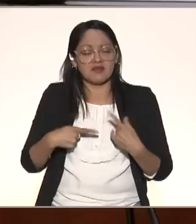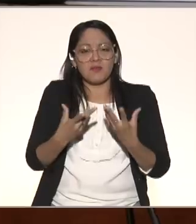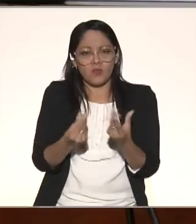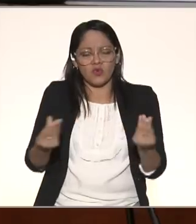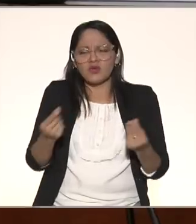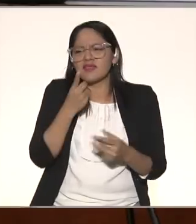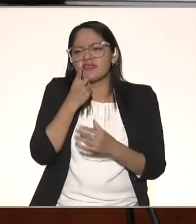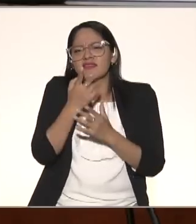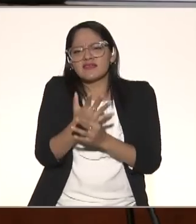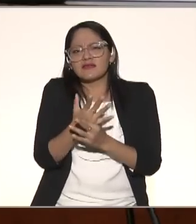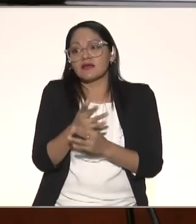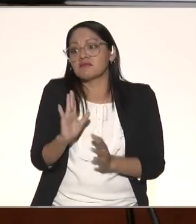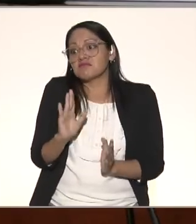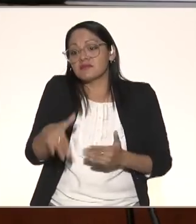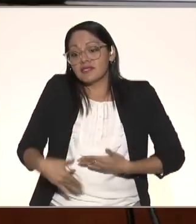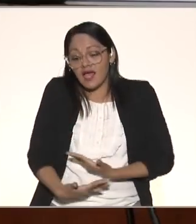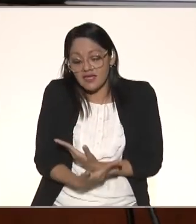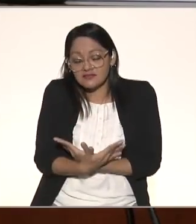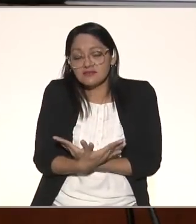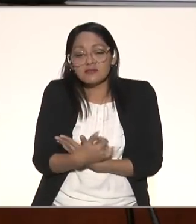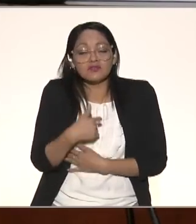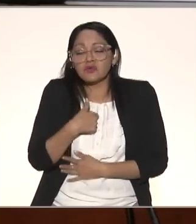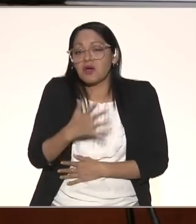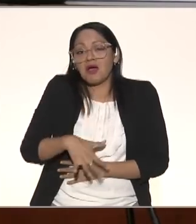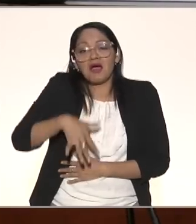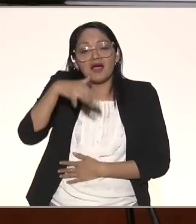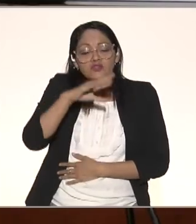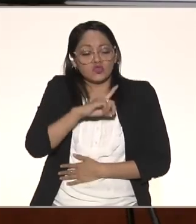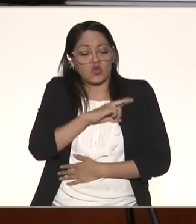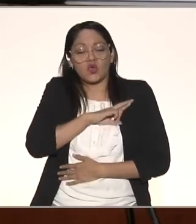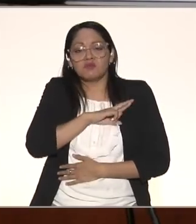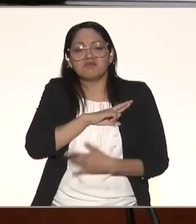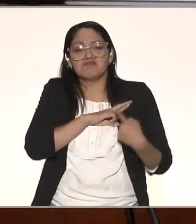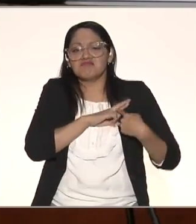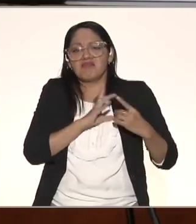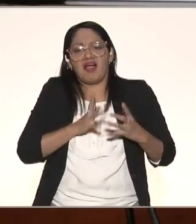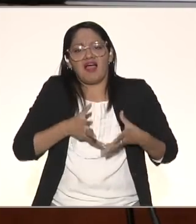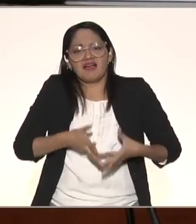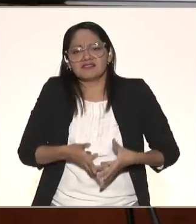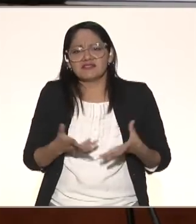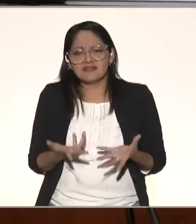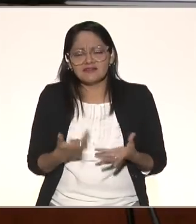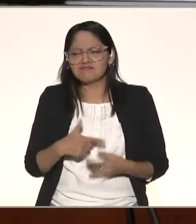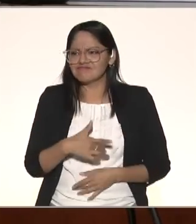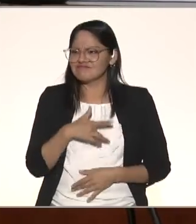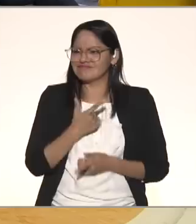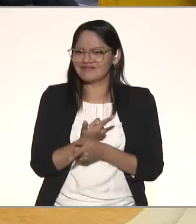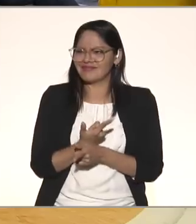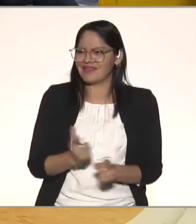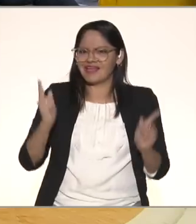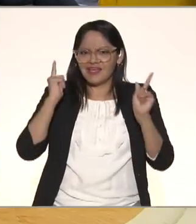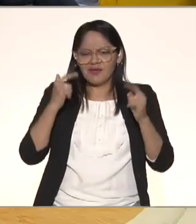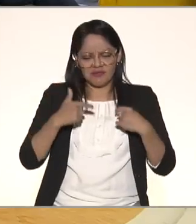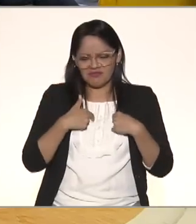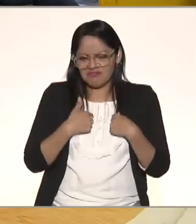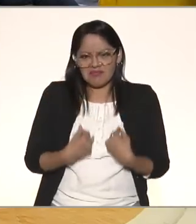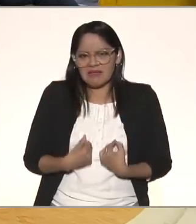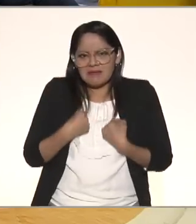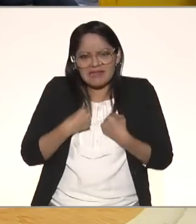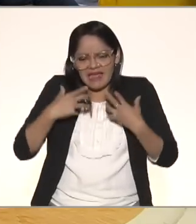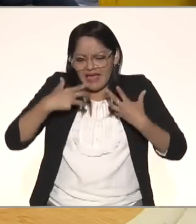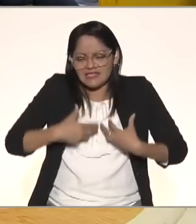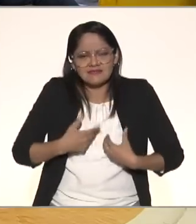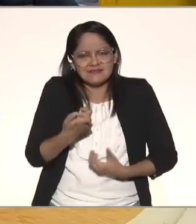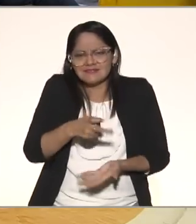simplemente nació para ser soltero y sentirse en esa libertad que es muy válido, por supuesto